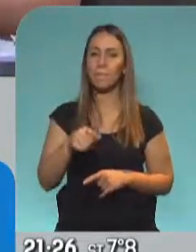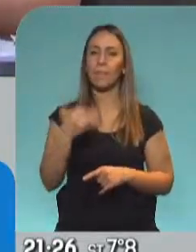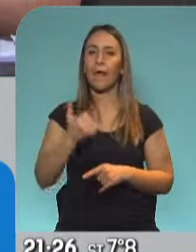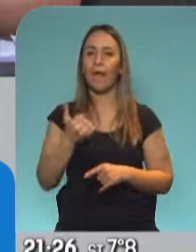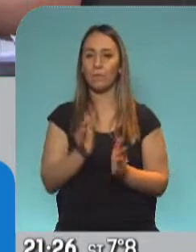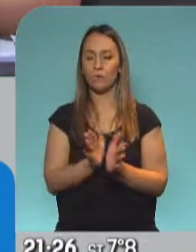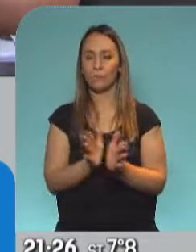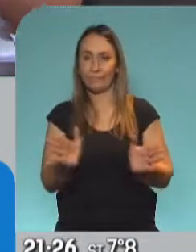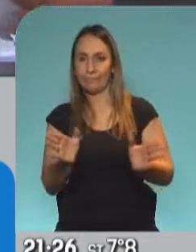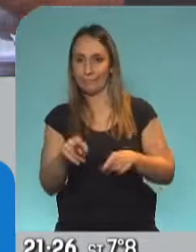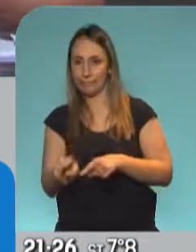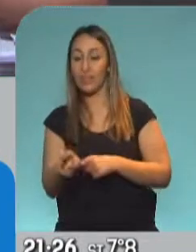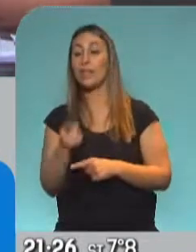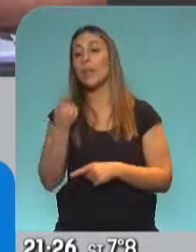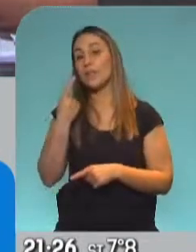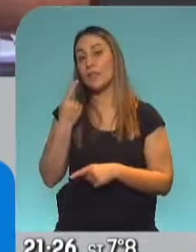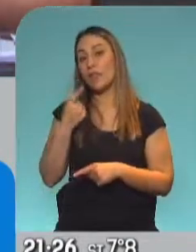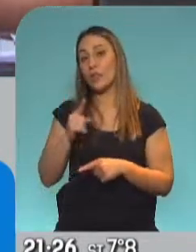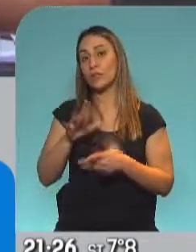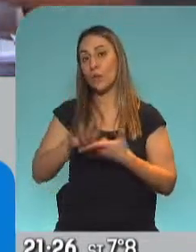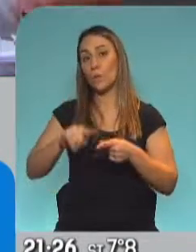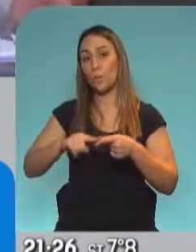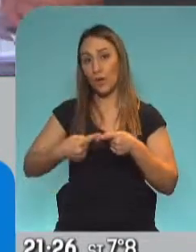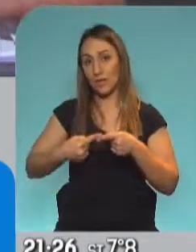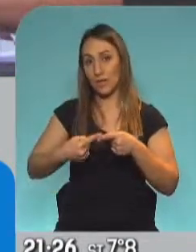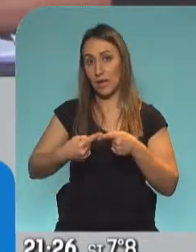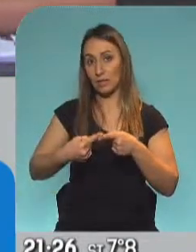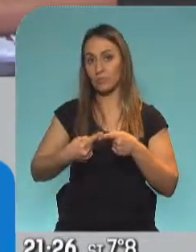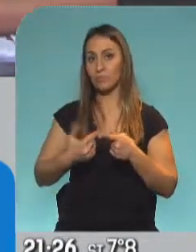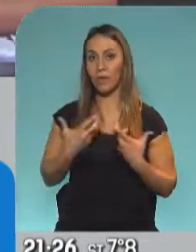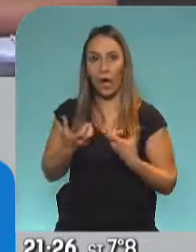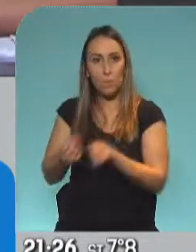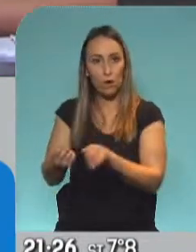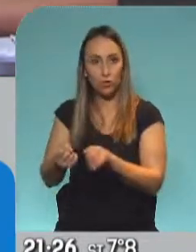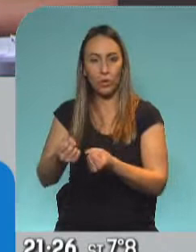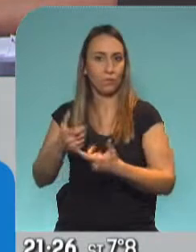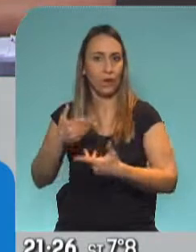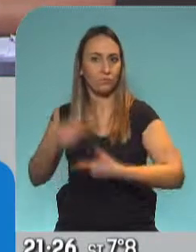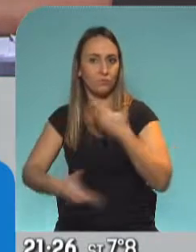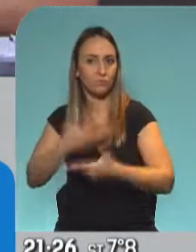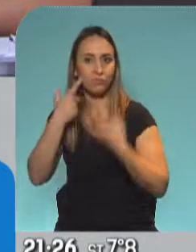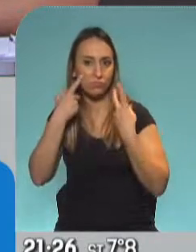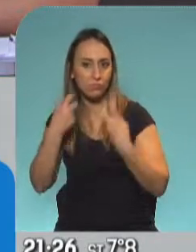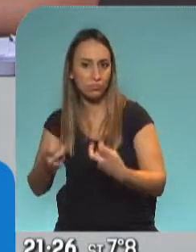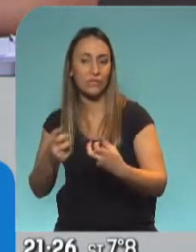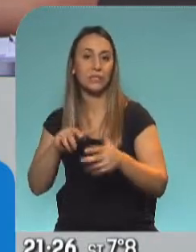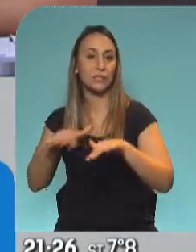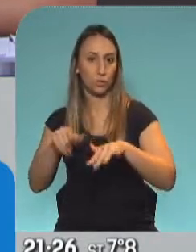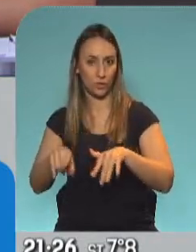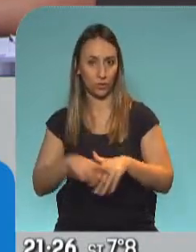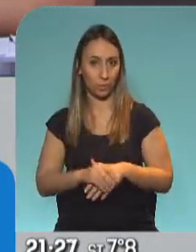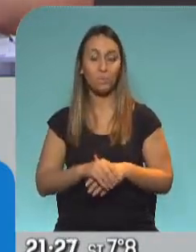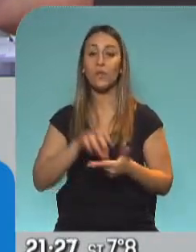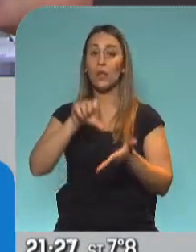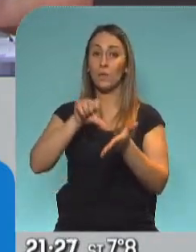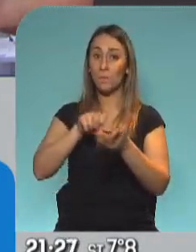bisagra importante de cuando la política da cierta espalda para avanzar en este tipo de esclarecimientos de los casos o no, en un país que yo